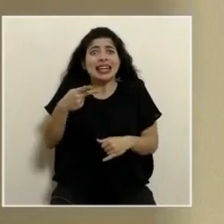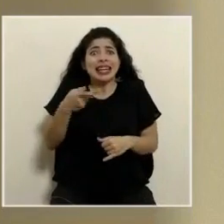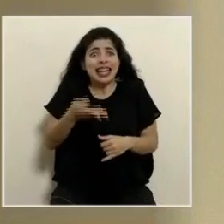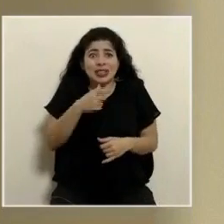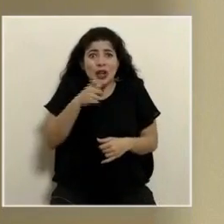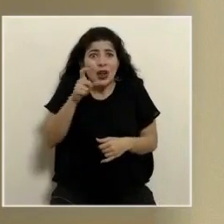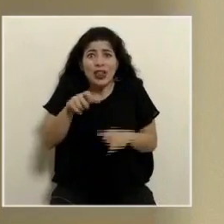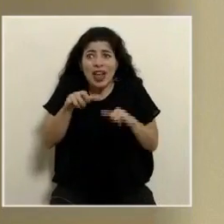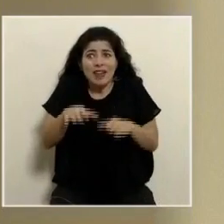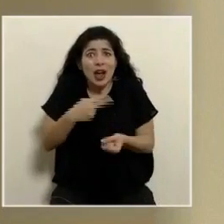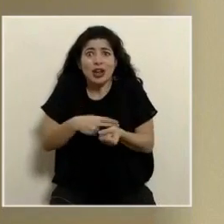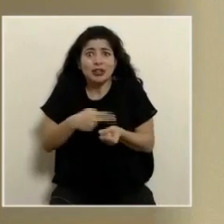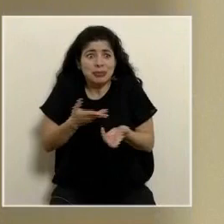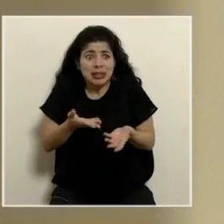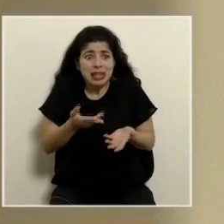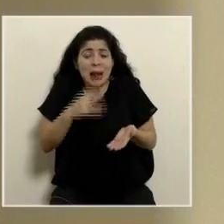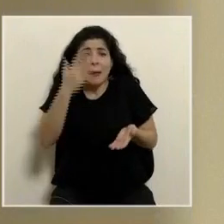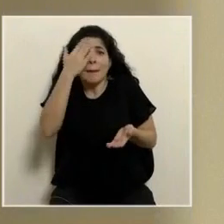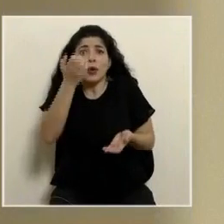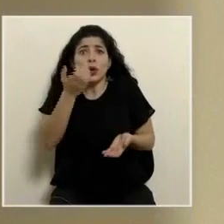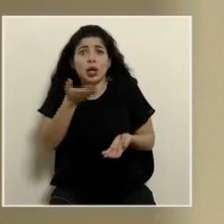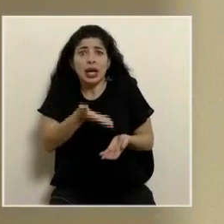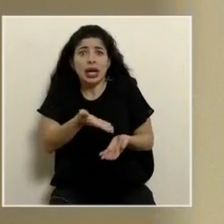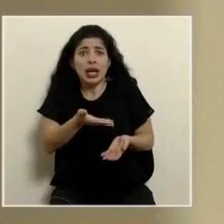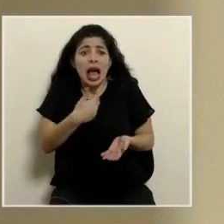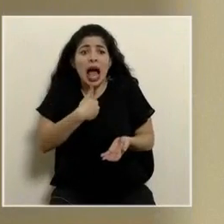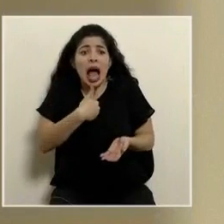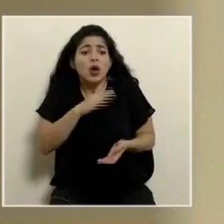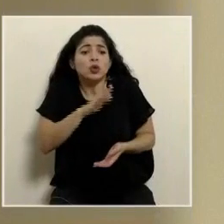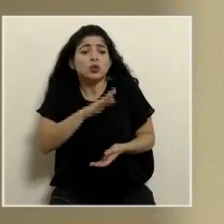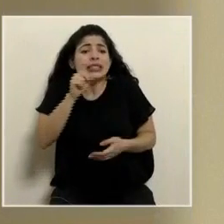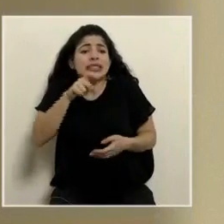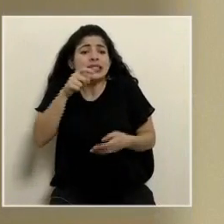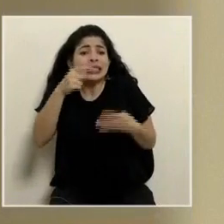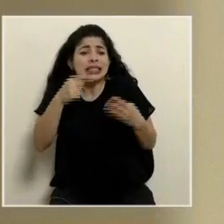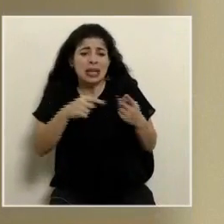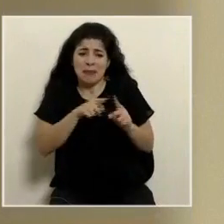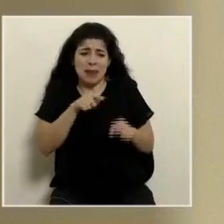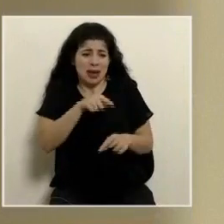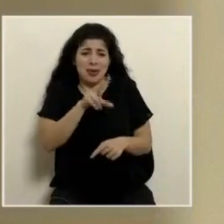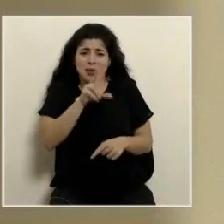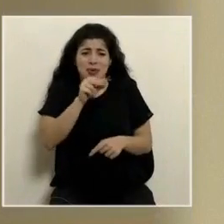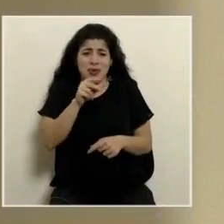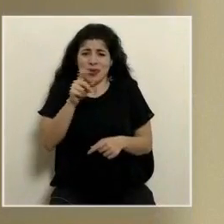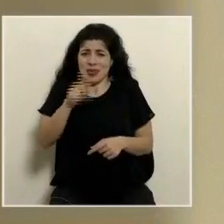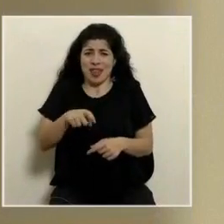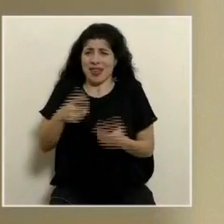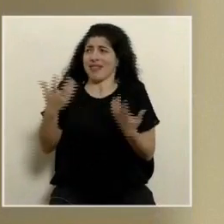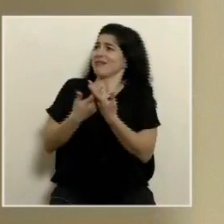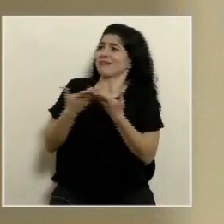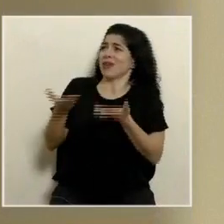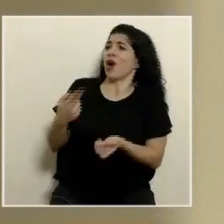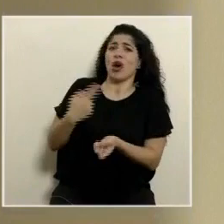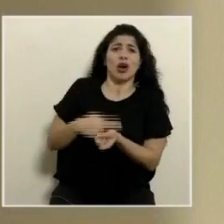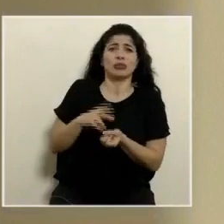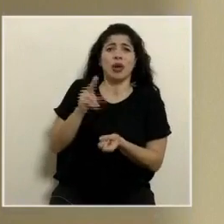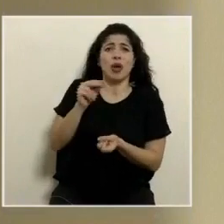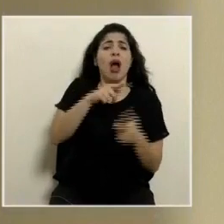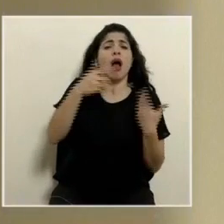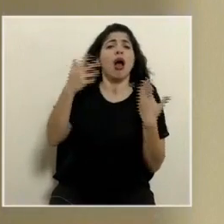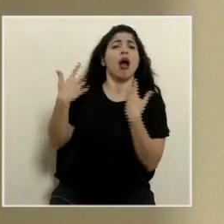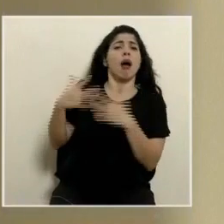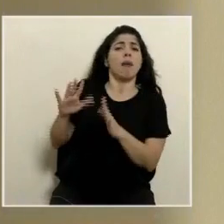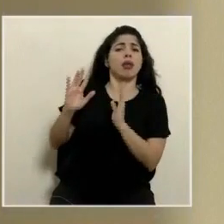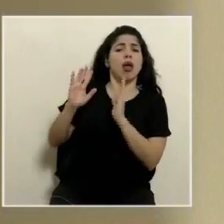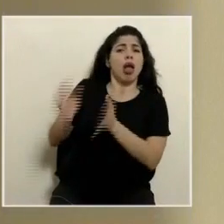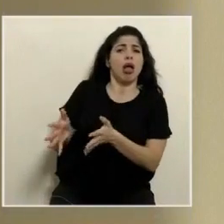deberían de estar en un hospital porque tienen ciertas necesidades, pero no necesariamente para estar en un hospital. Algunos